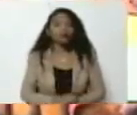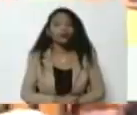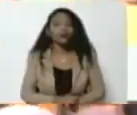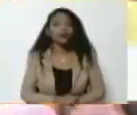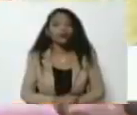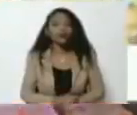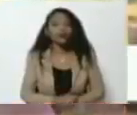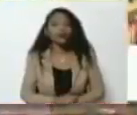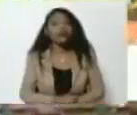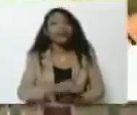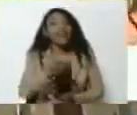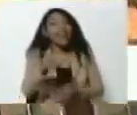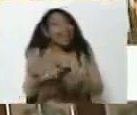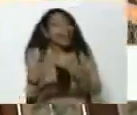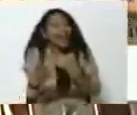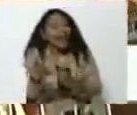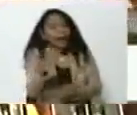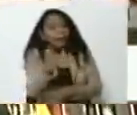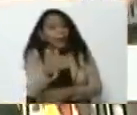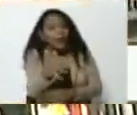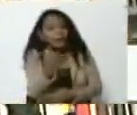¿qué le parece?